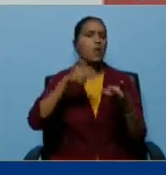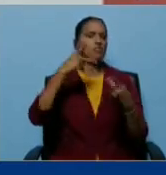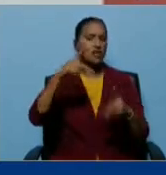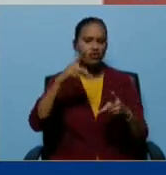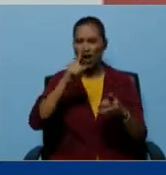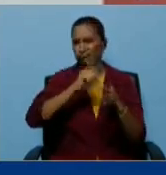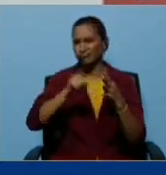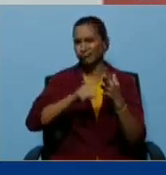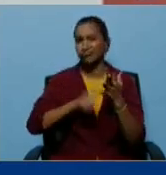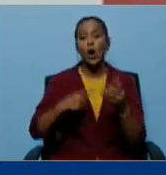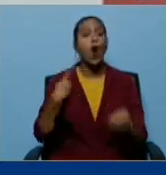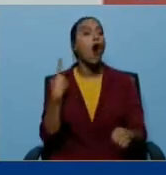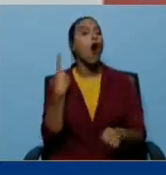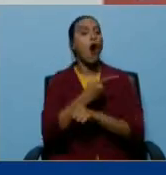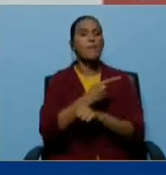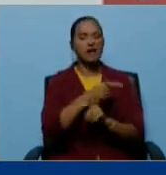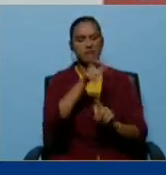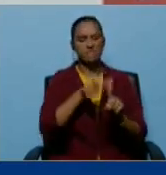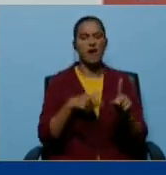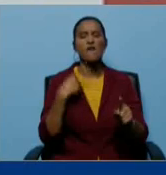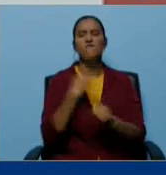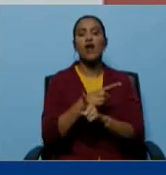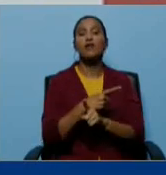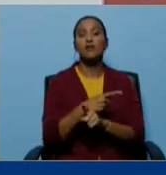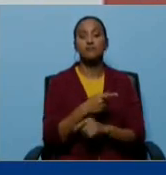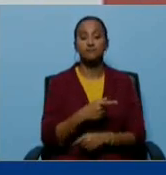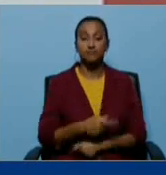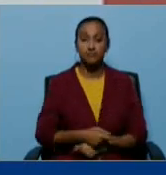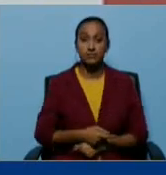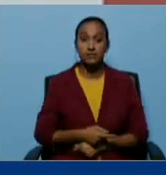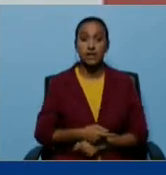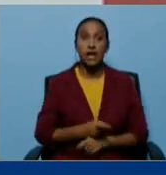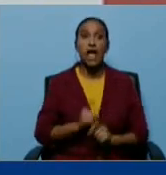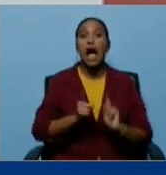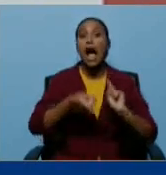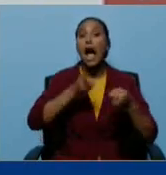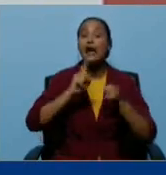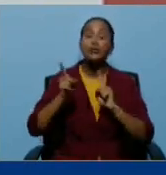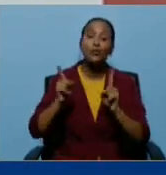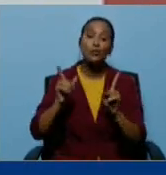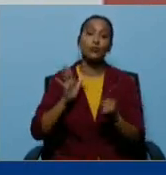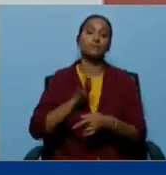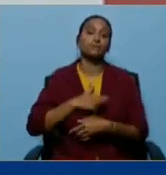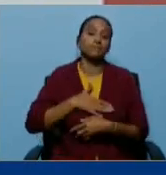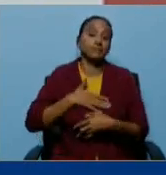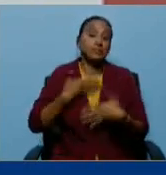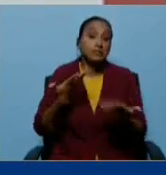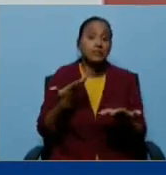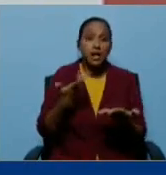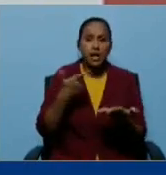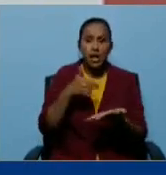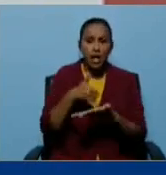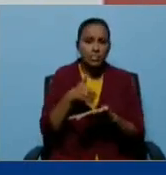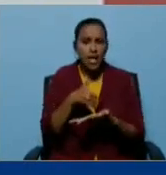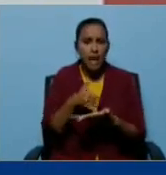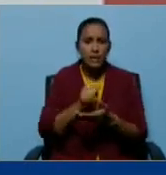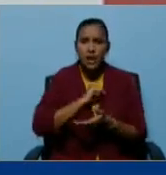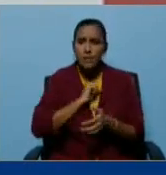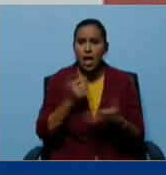para obligarlos. Algunos, lamentablemente, por debilidad,